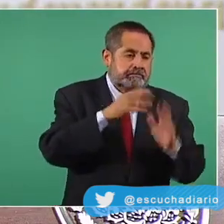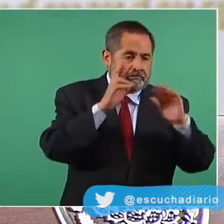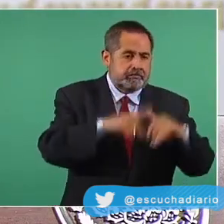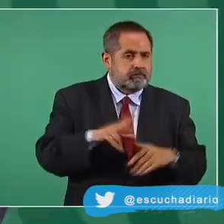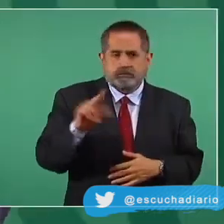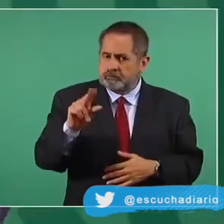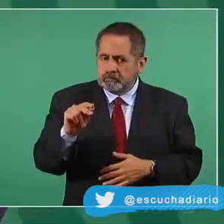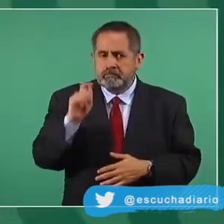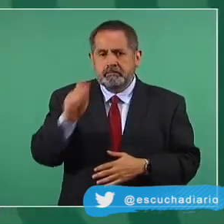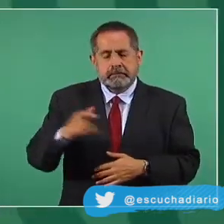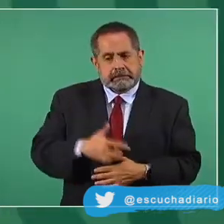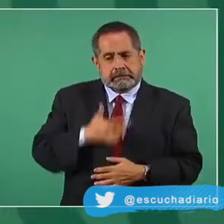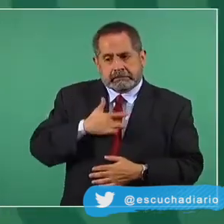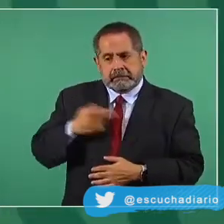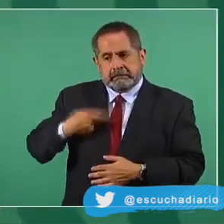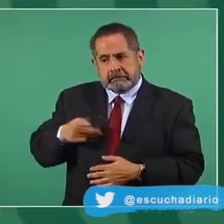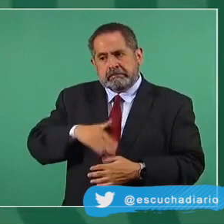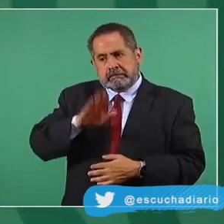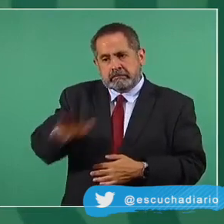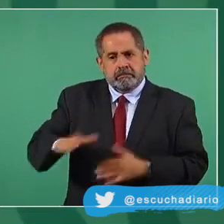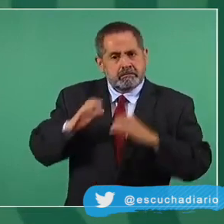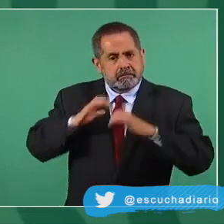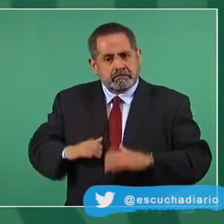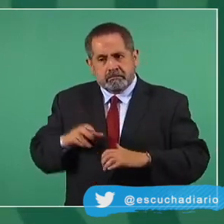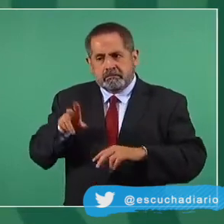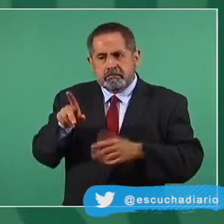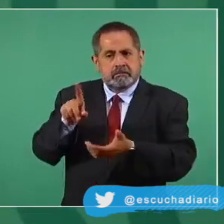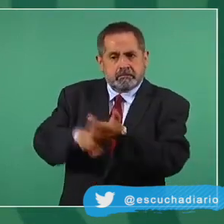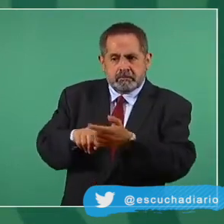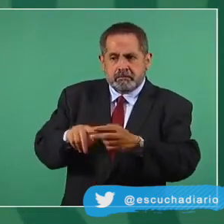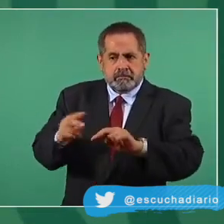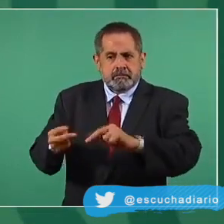¿Cómo se rescatan 25 cuerpos,